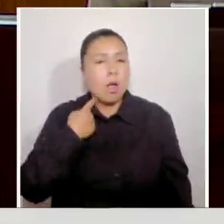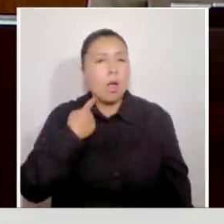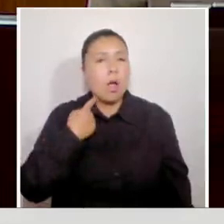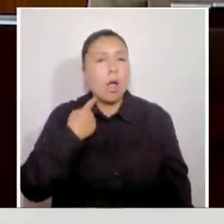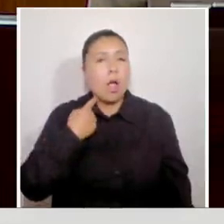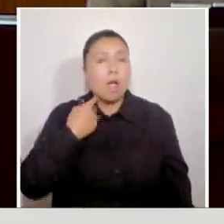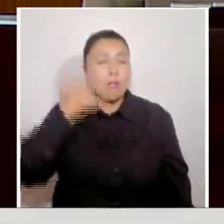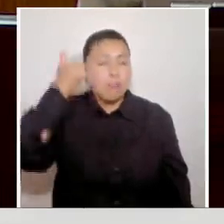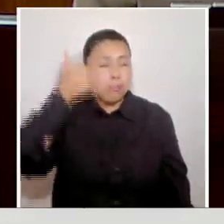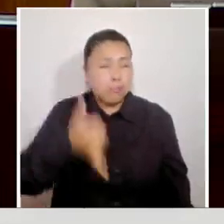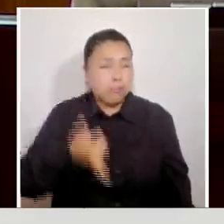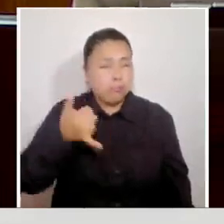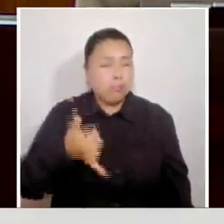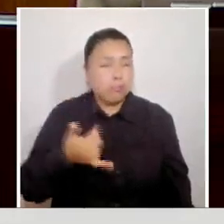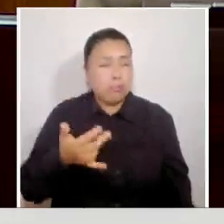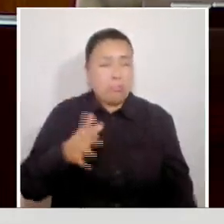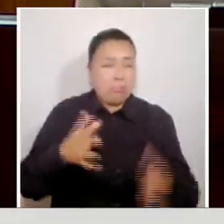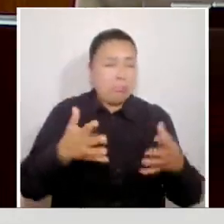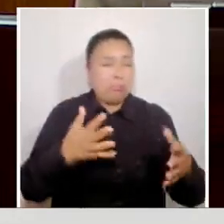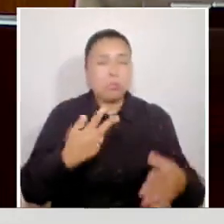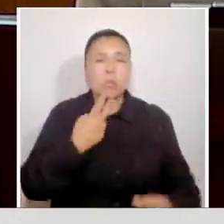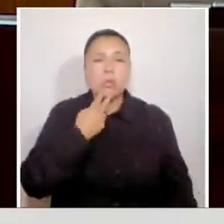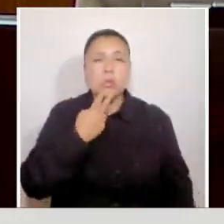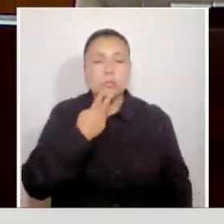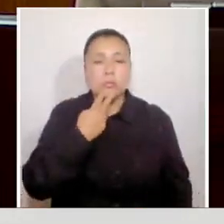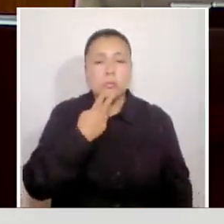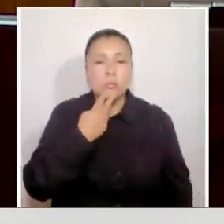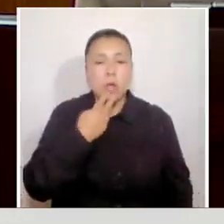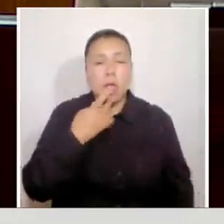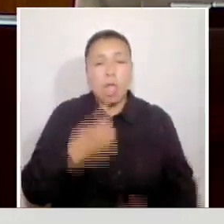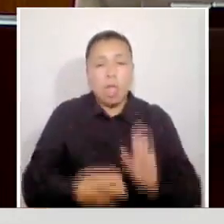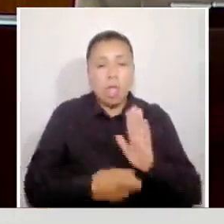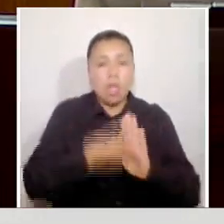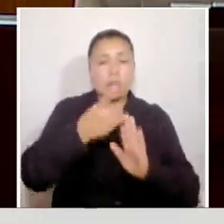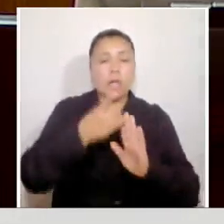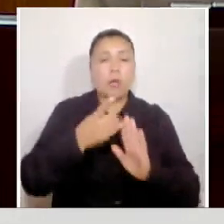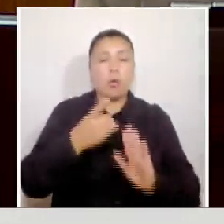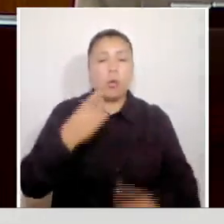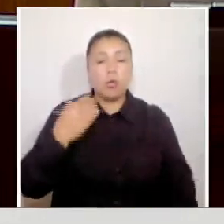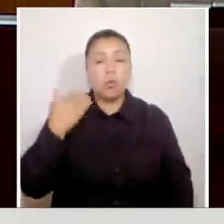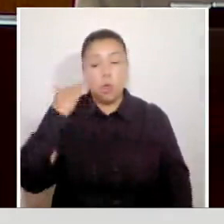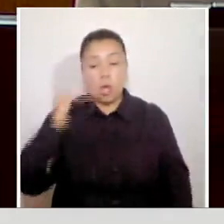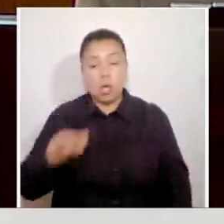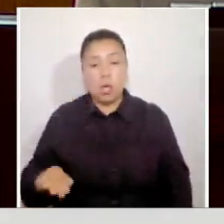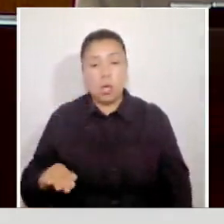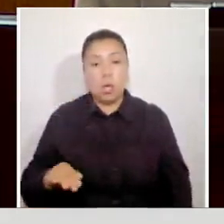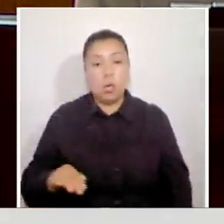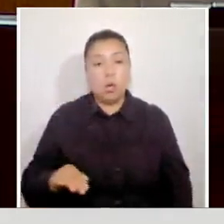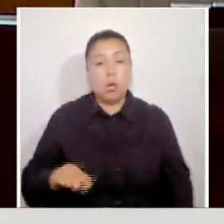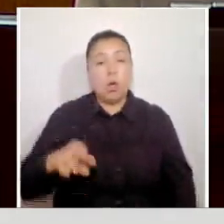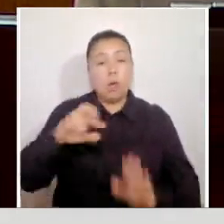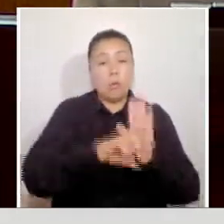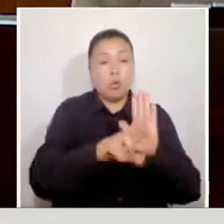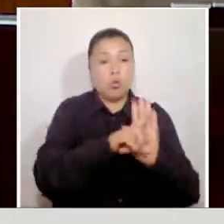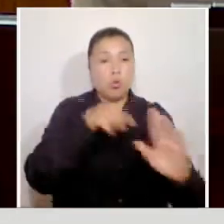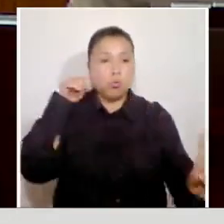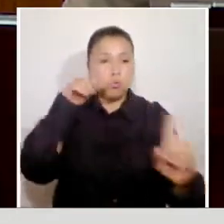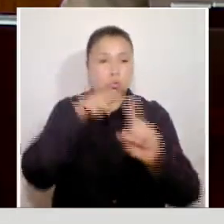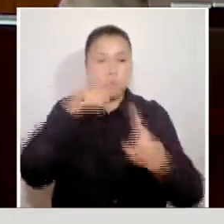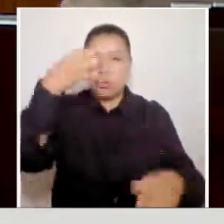siempre su vida y su desarrollo el presente proyecto de ley va en la línea